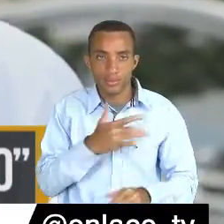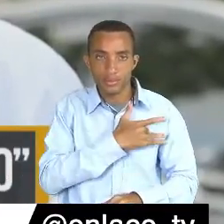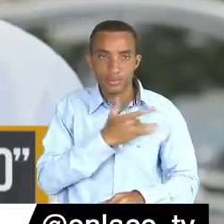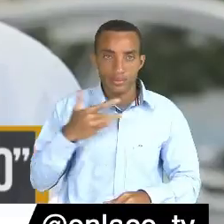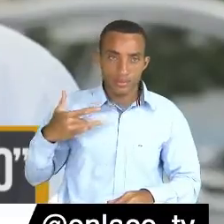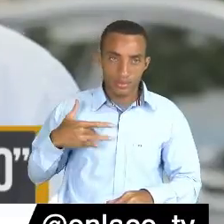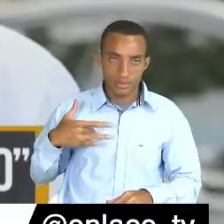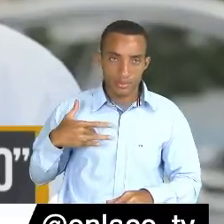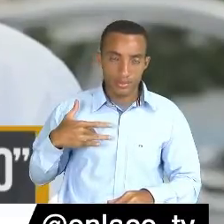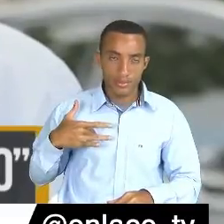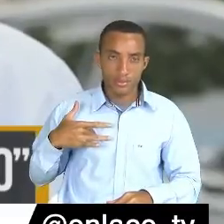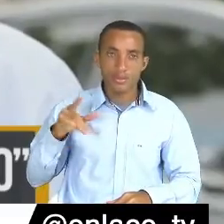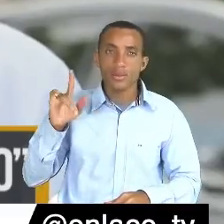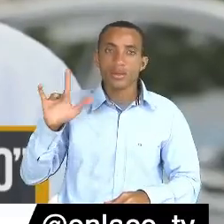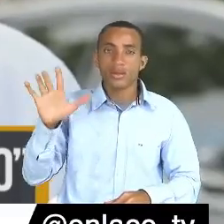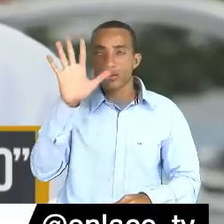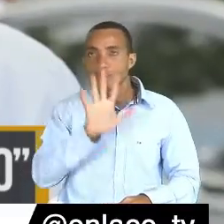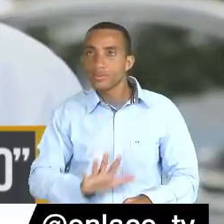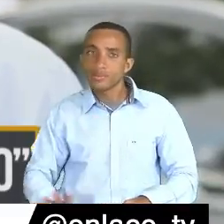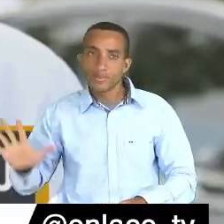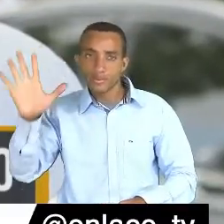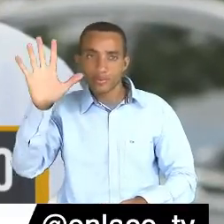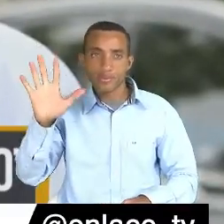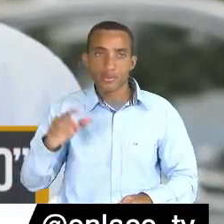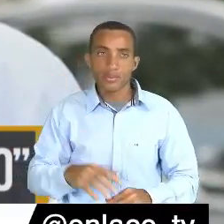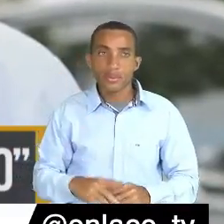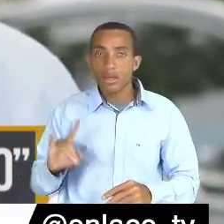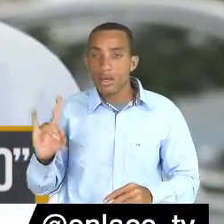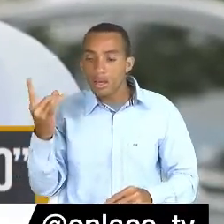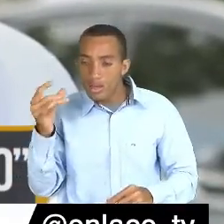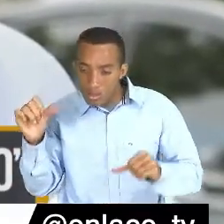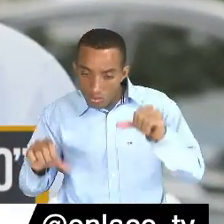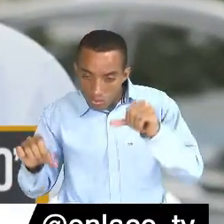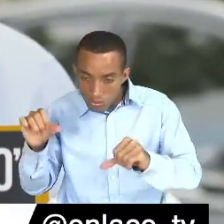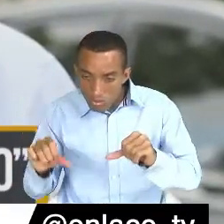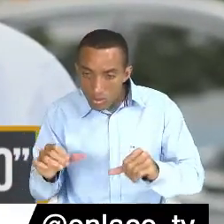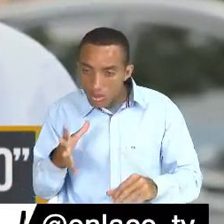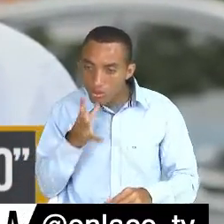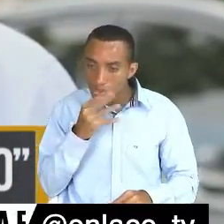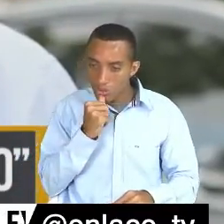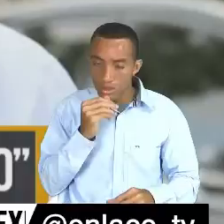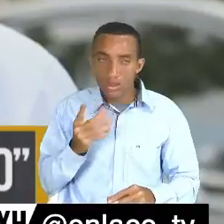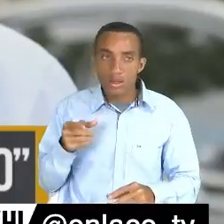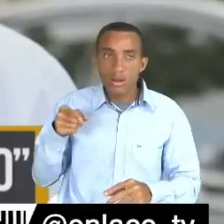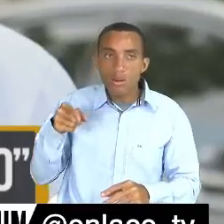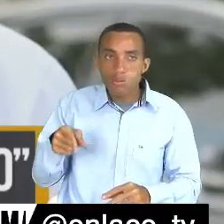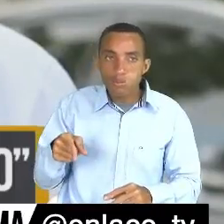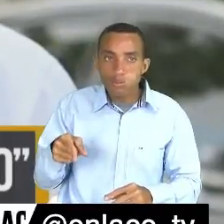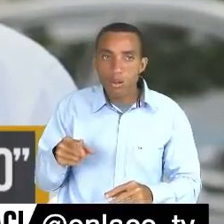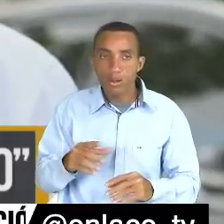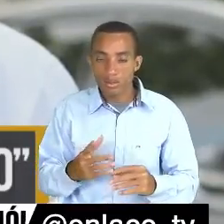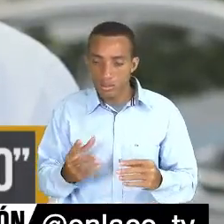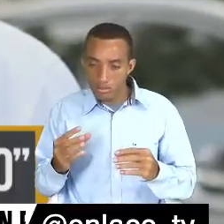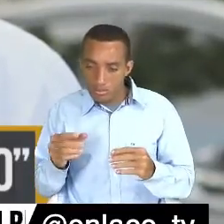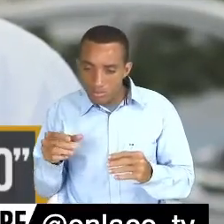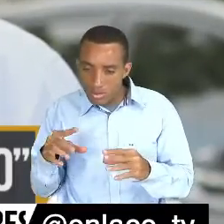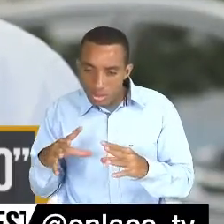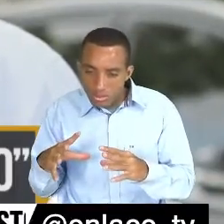Departamental, informan de que no hay un agente químico que hubiera estado dañando el complemento